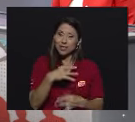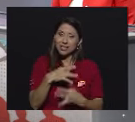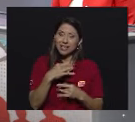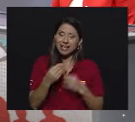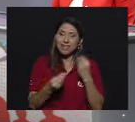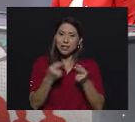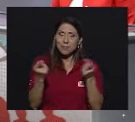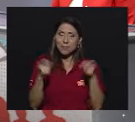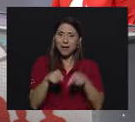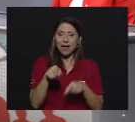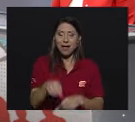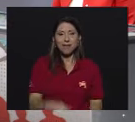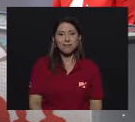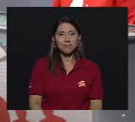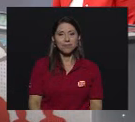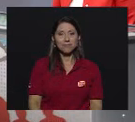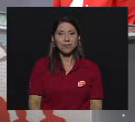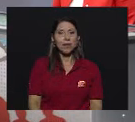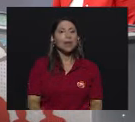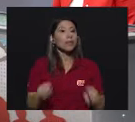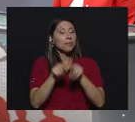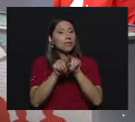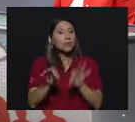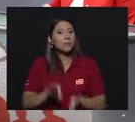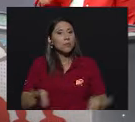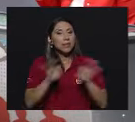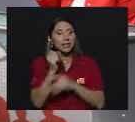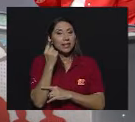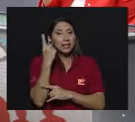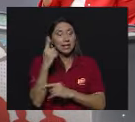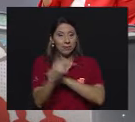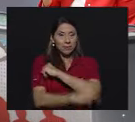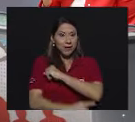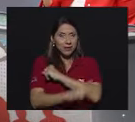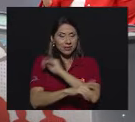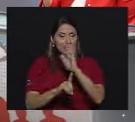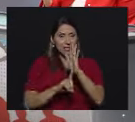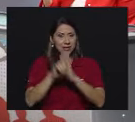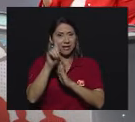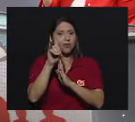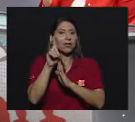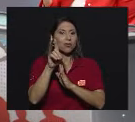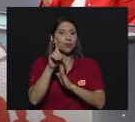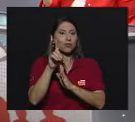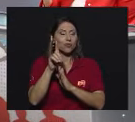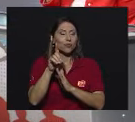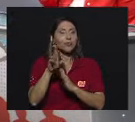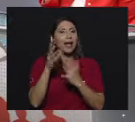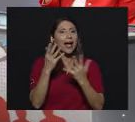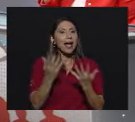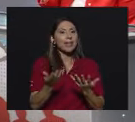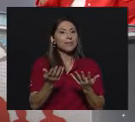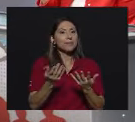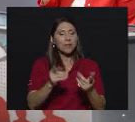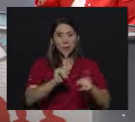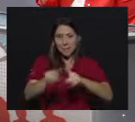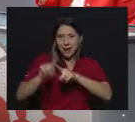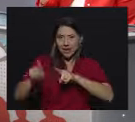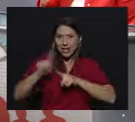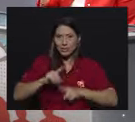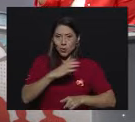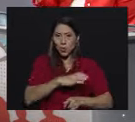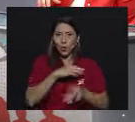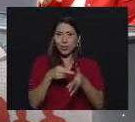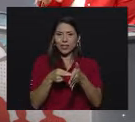respecto a lo que pasa en estos servicios. Tal vez aquí lo que es importante es entender que en los países desarrollados, digamos, hay